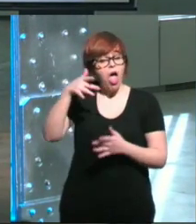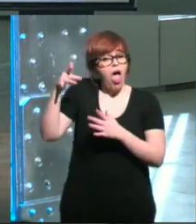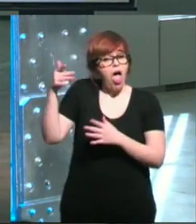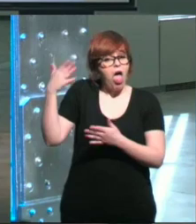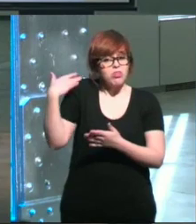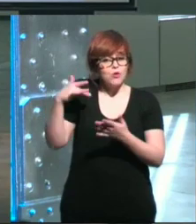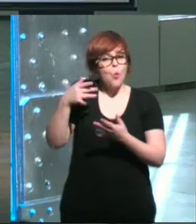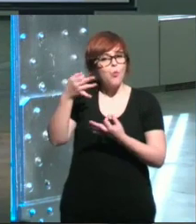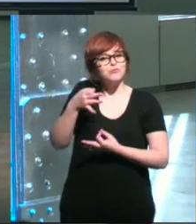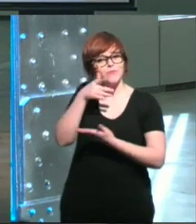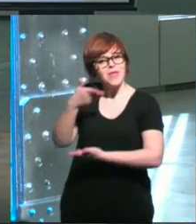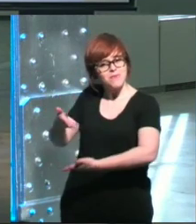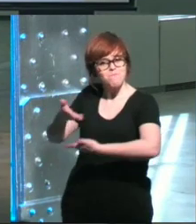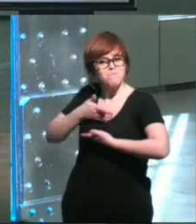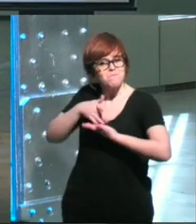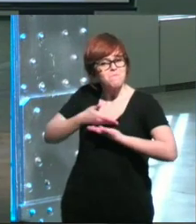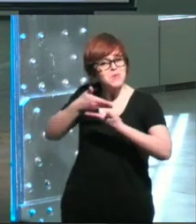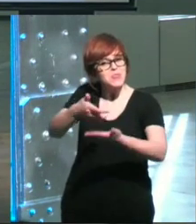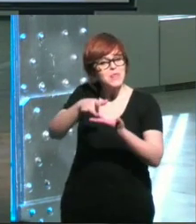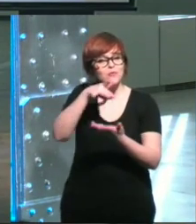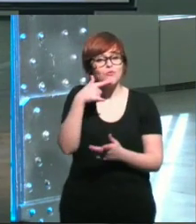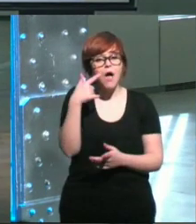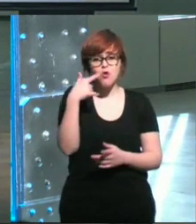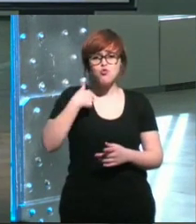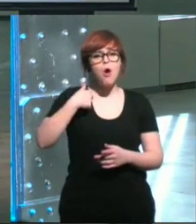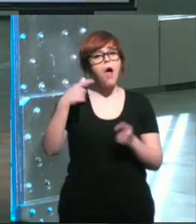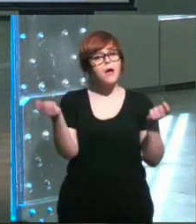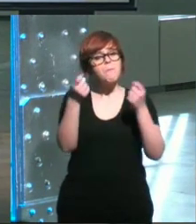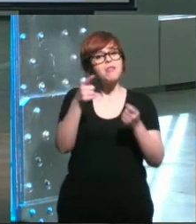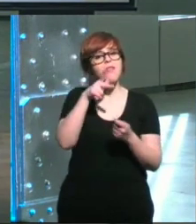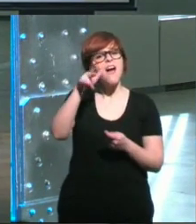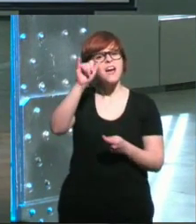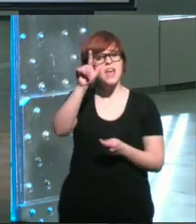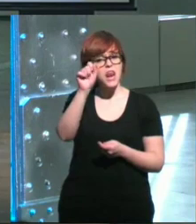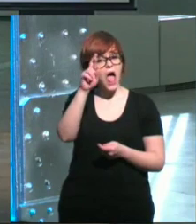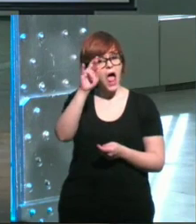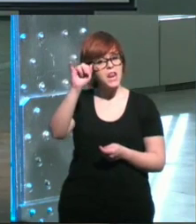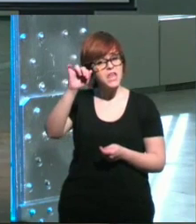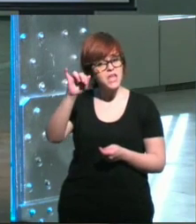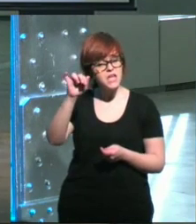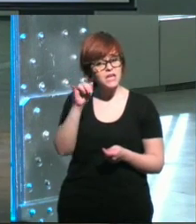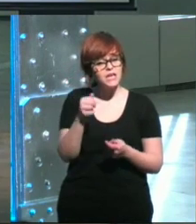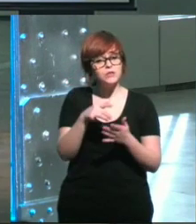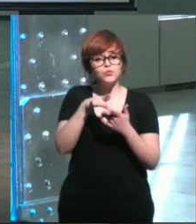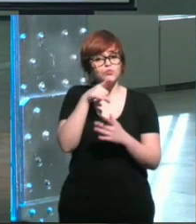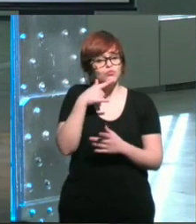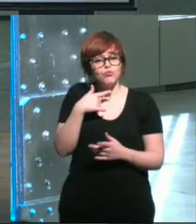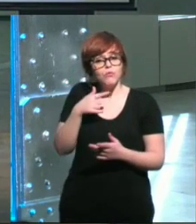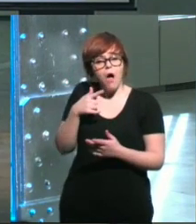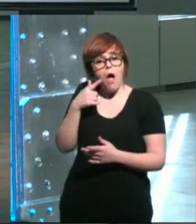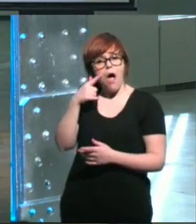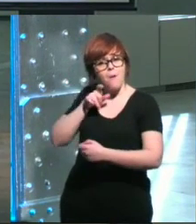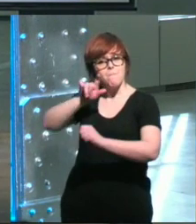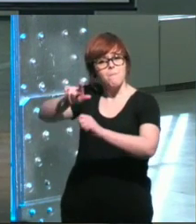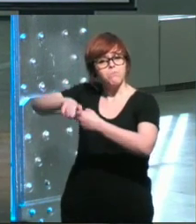unirme a la campaña de Obama. Yo había empezado en la campaña de Hillary, de hecho, en ese momento pensé que era el tren que me pasaba, el tren de la oportunidad en mi vida, porque fui uno de